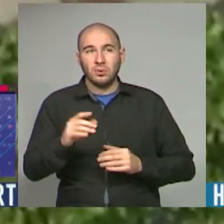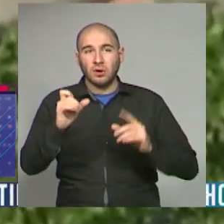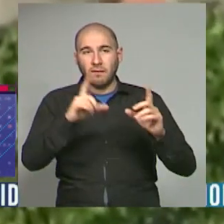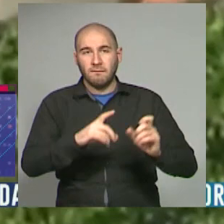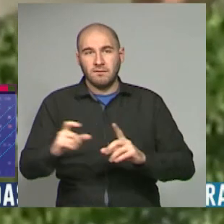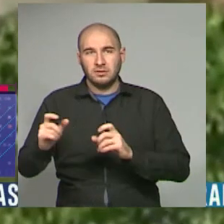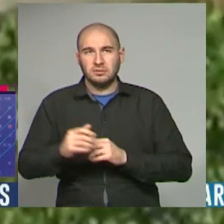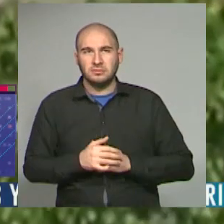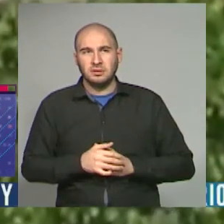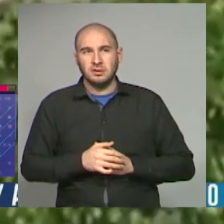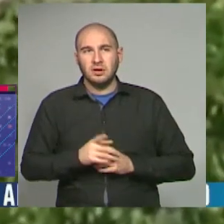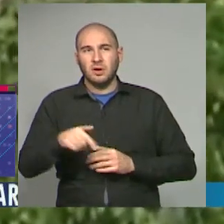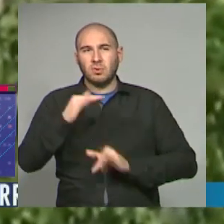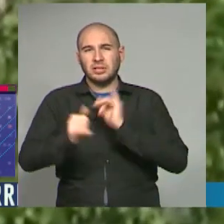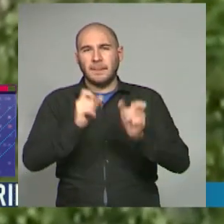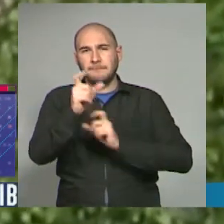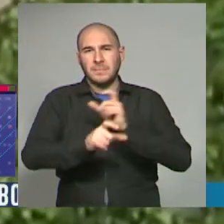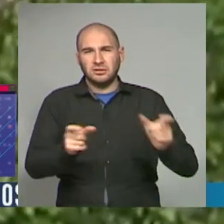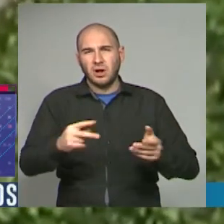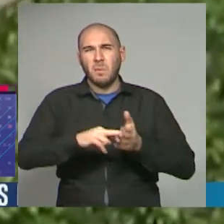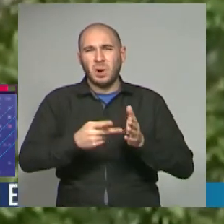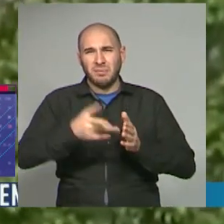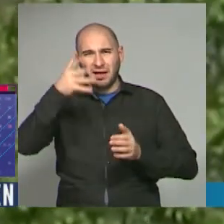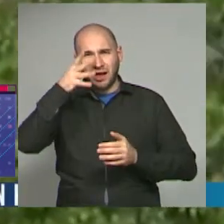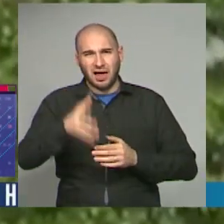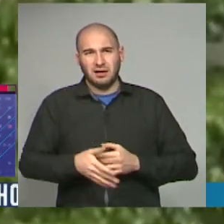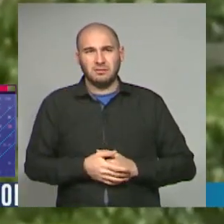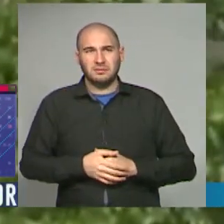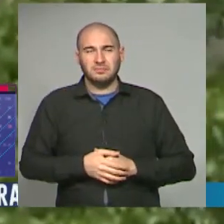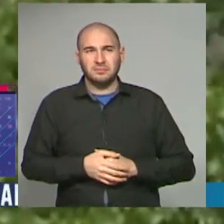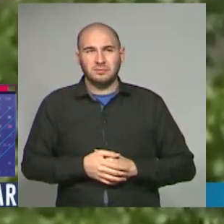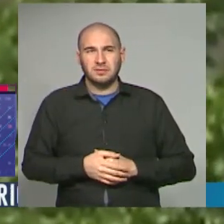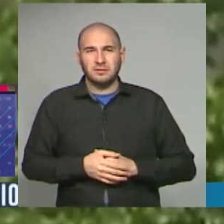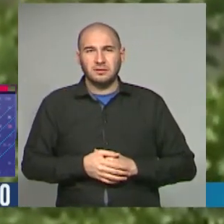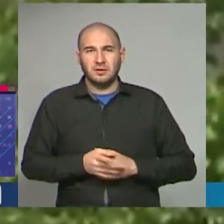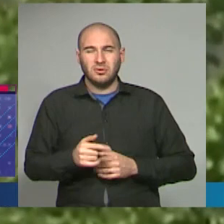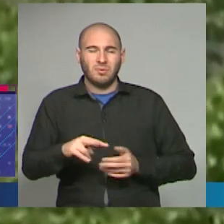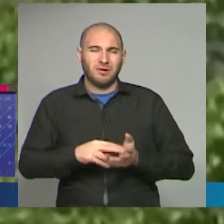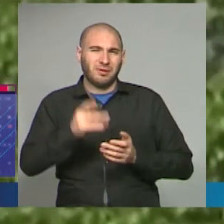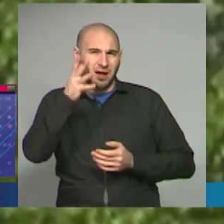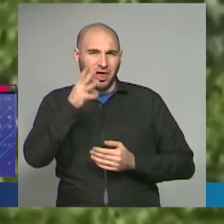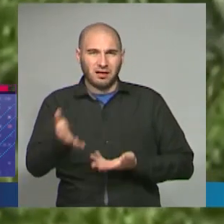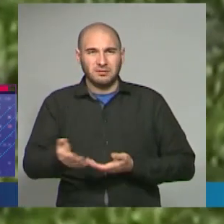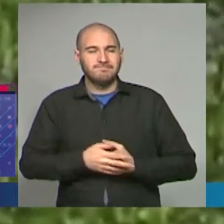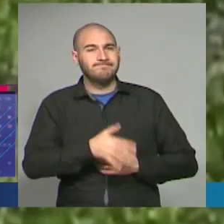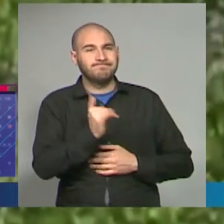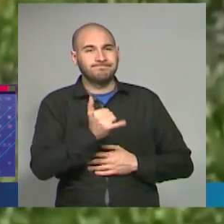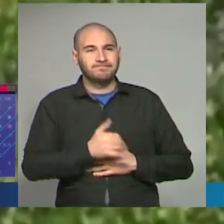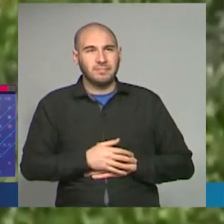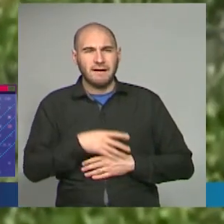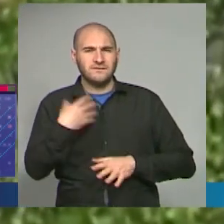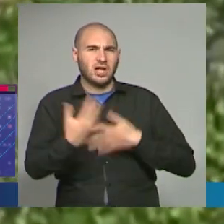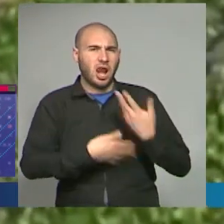las imágenes, obviamente hablamos de personas que han tenido consecuencias, digamos, fuertes de esta situación. Sí, sin duda,